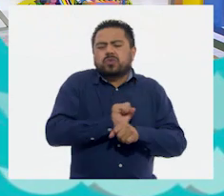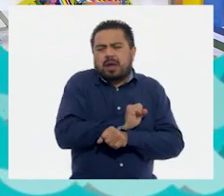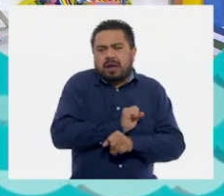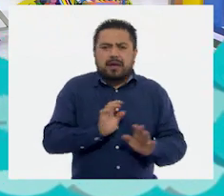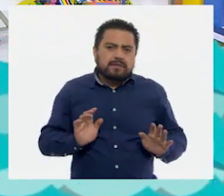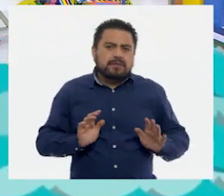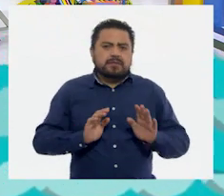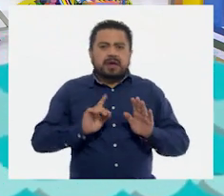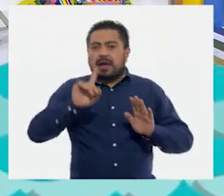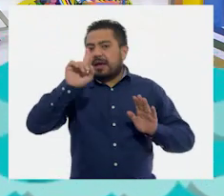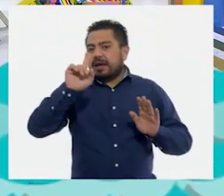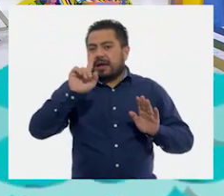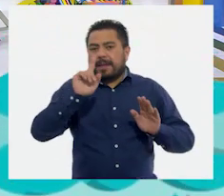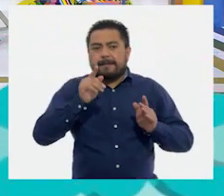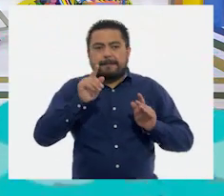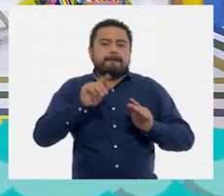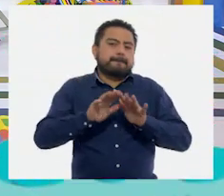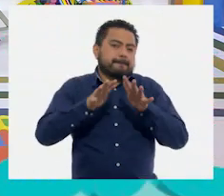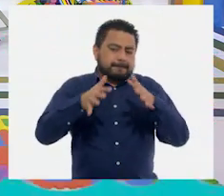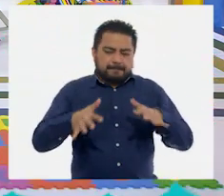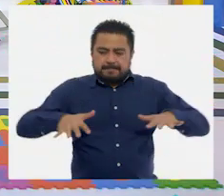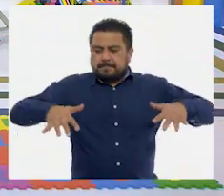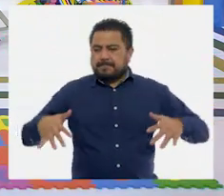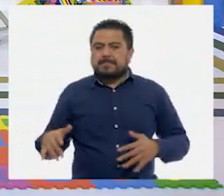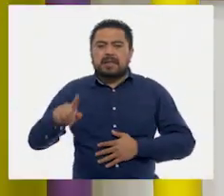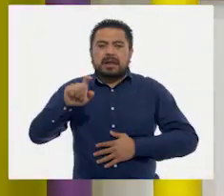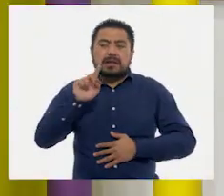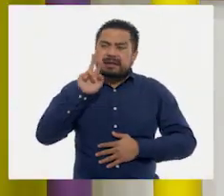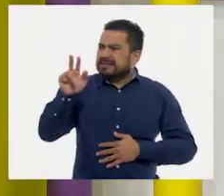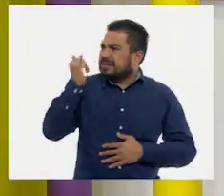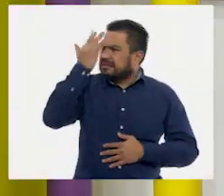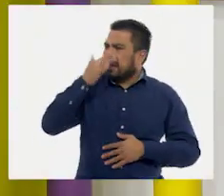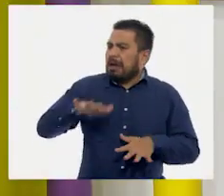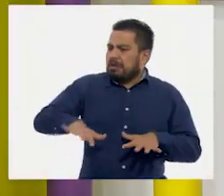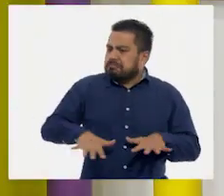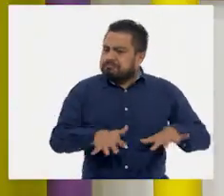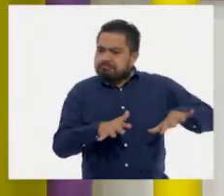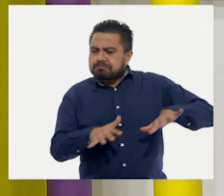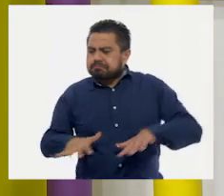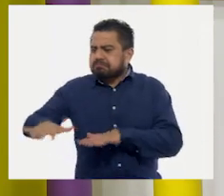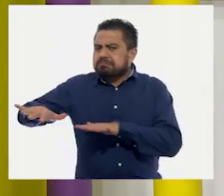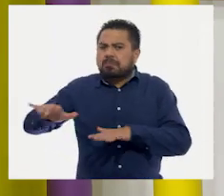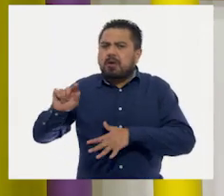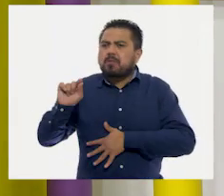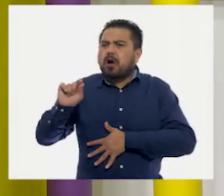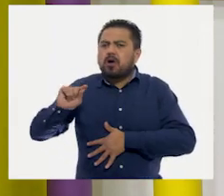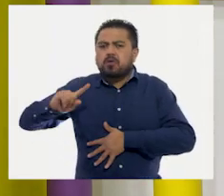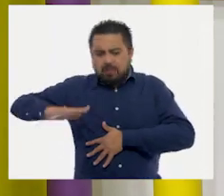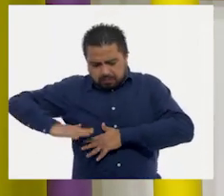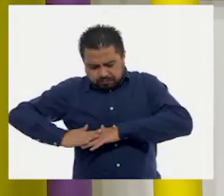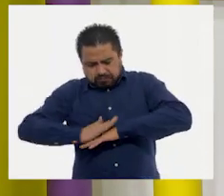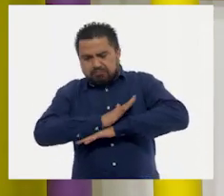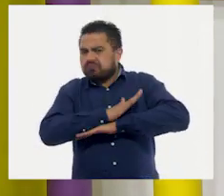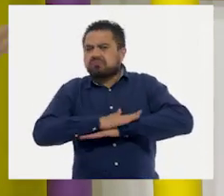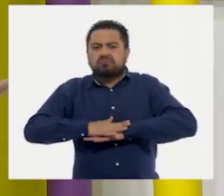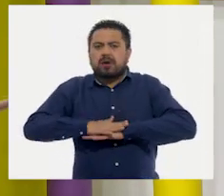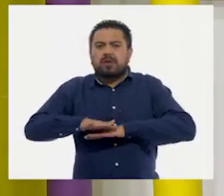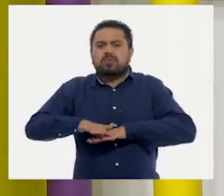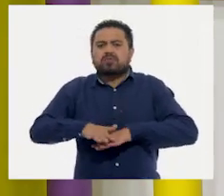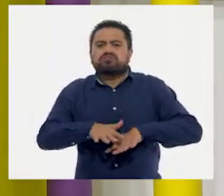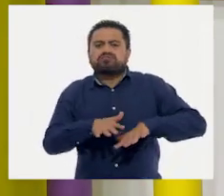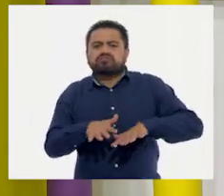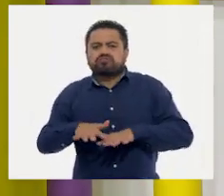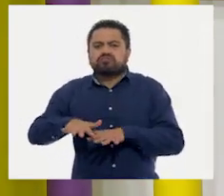suave. El del mar. Sí, porque vimos que en la imagen casi no se movía el agua. ¿Vieron? No era como una ola, sino era